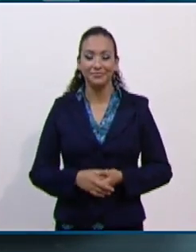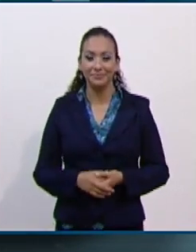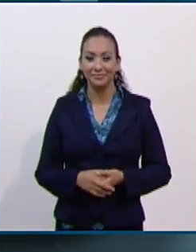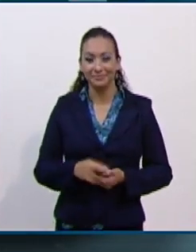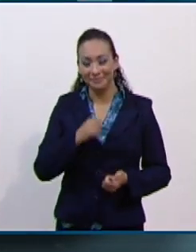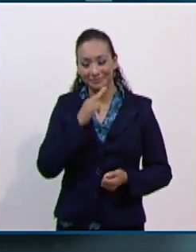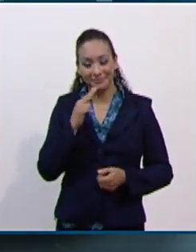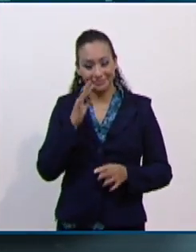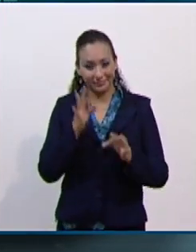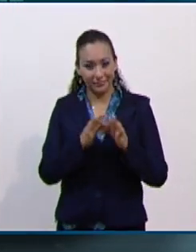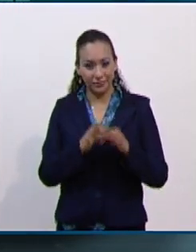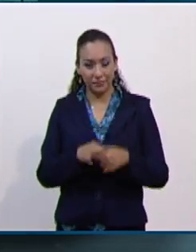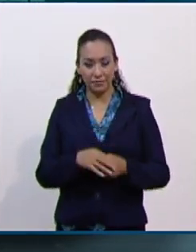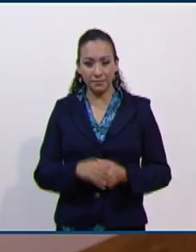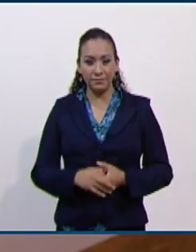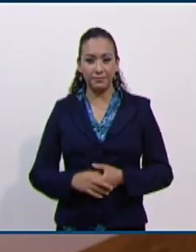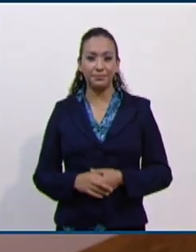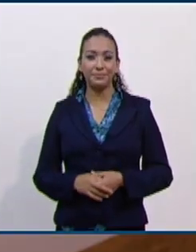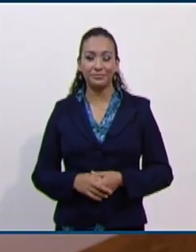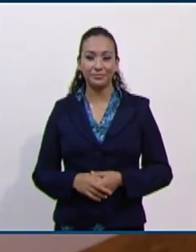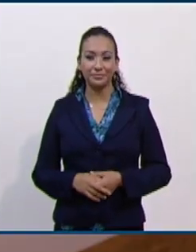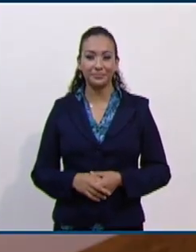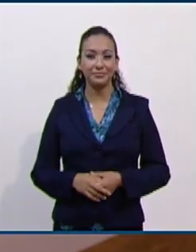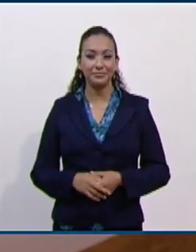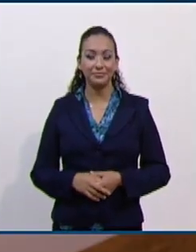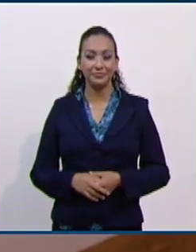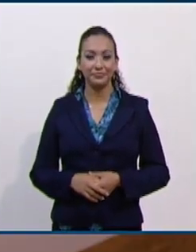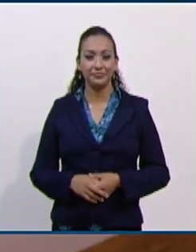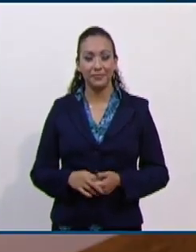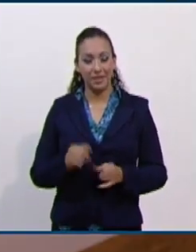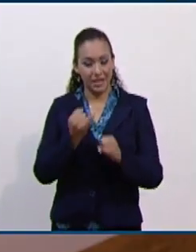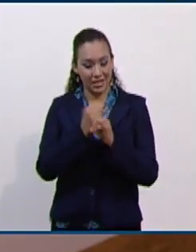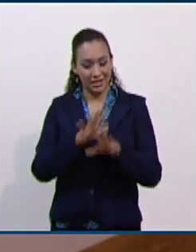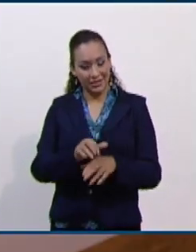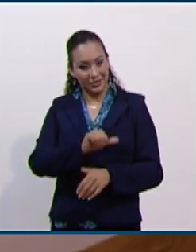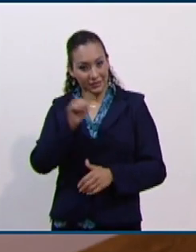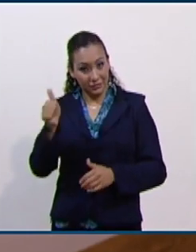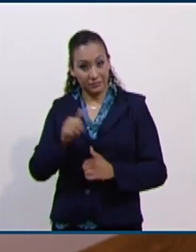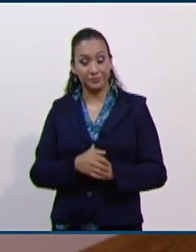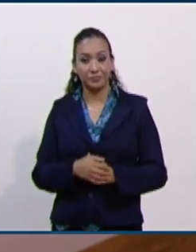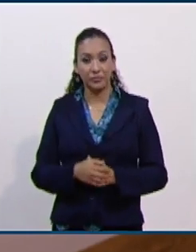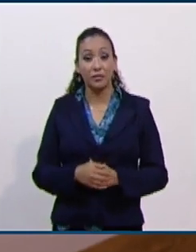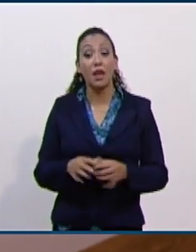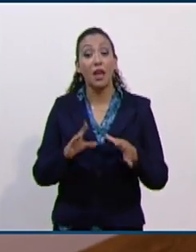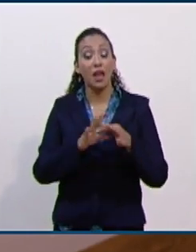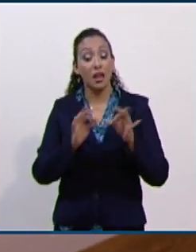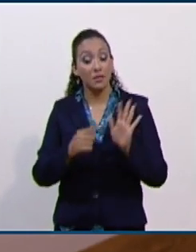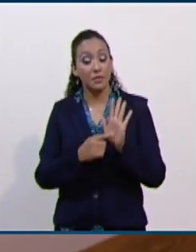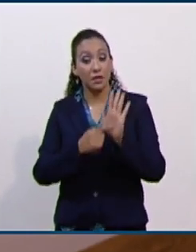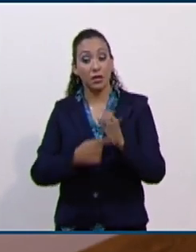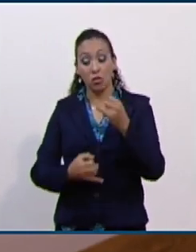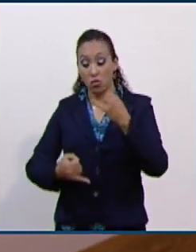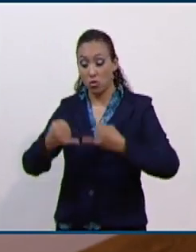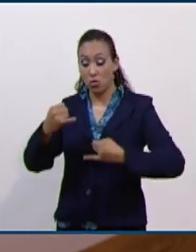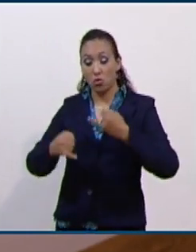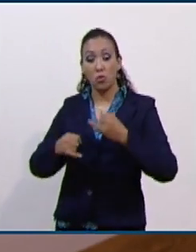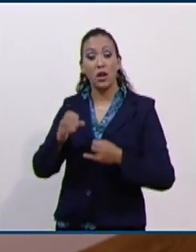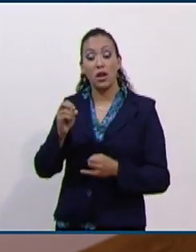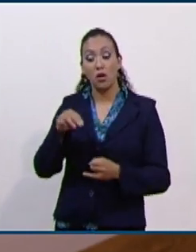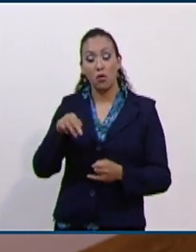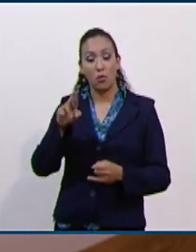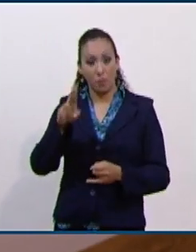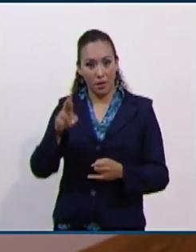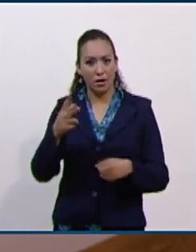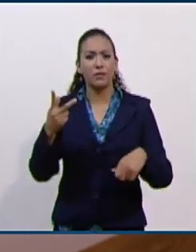de la Federación, Jesús Daza. Y en otra información, la JUFED explicó el actuar del juez Roberto Omar Paredes